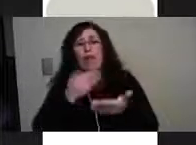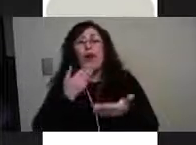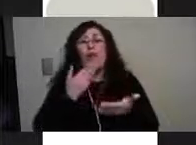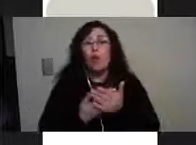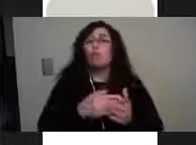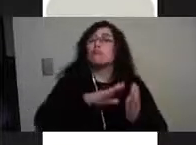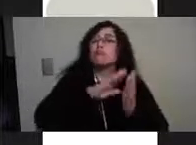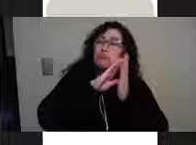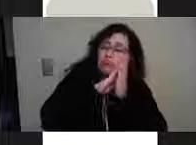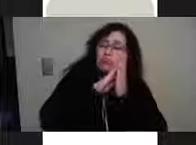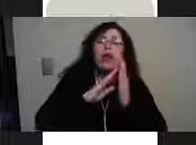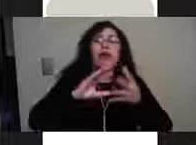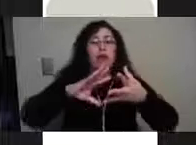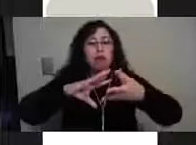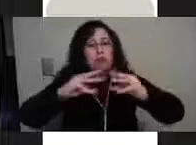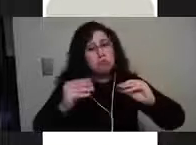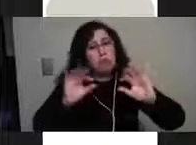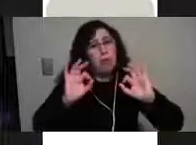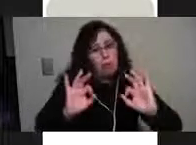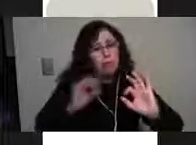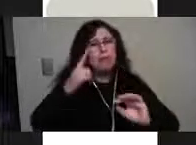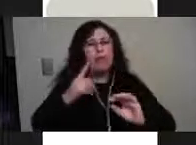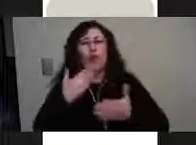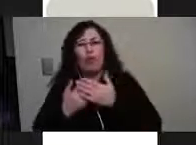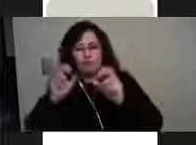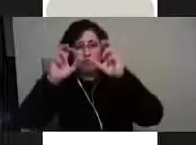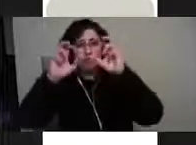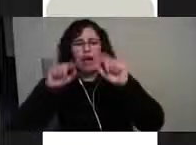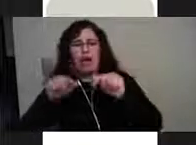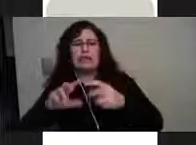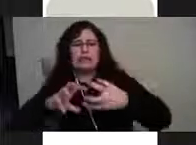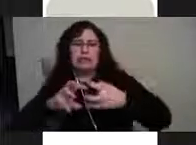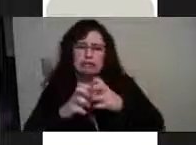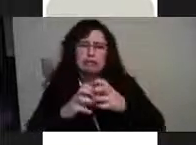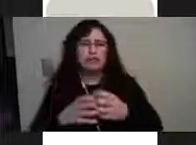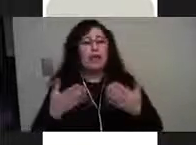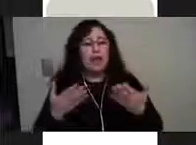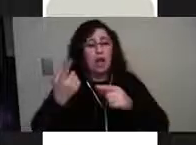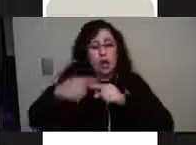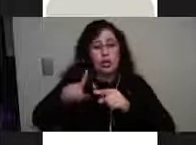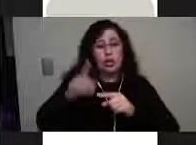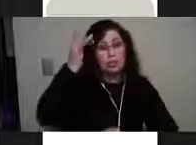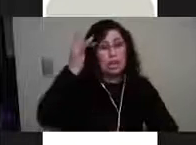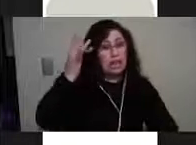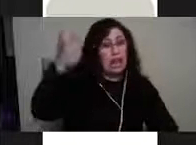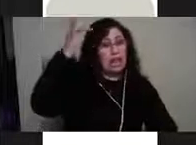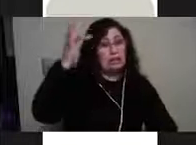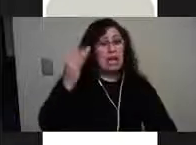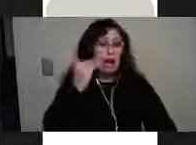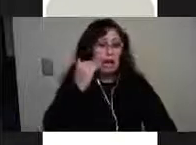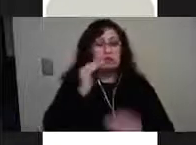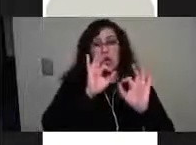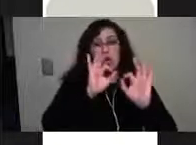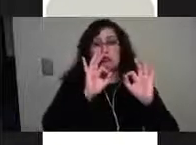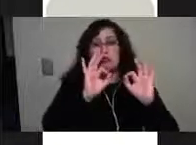desaparecer, ¿ya? Y inteligencia normal en el 78% de los casos, ¿ya? Porque la lesión, recuerden que solamente es